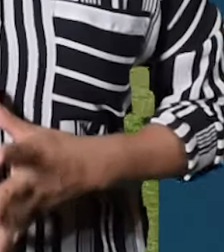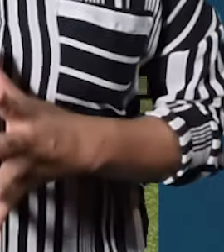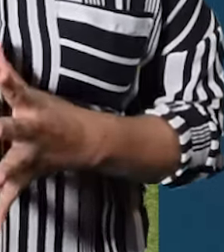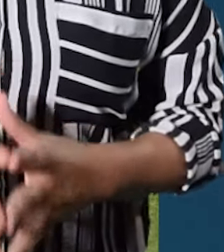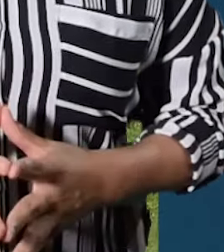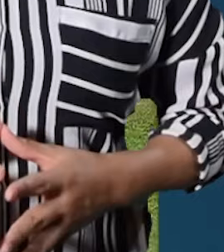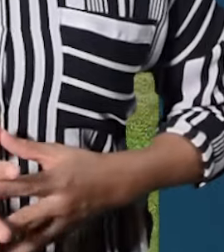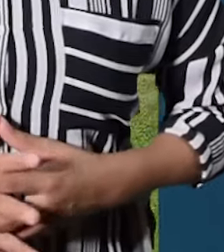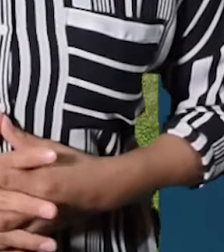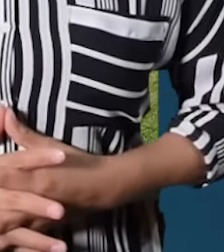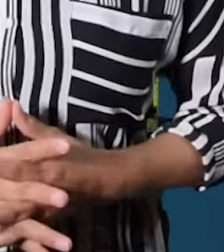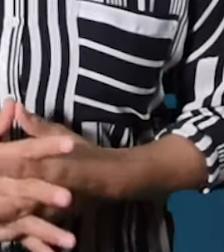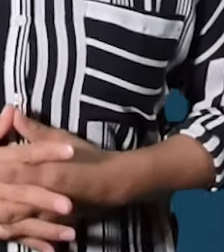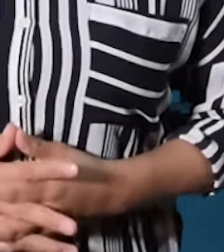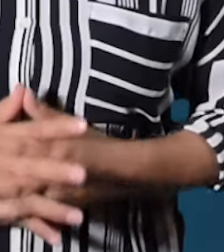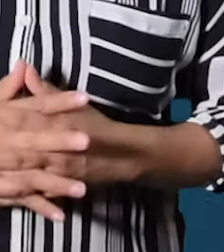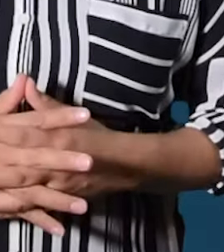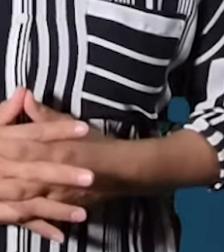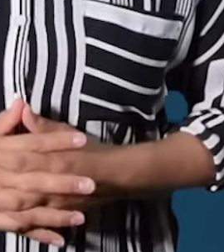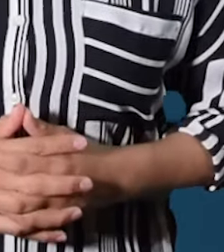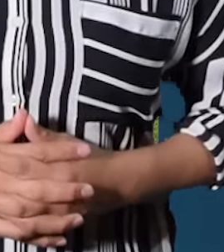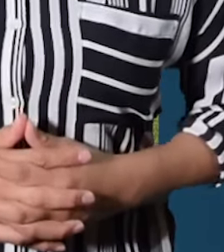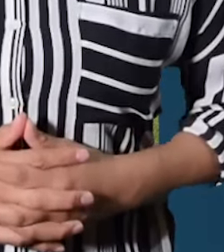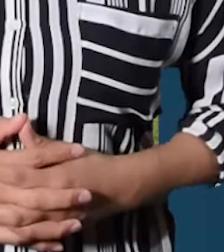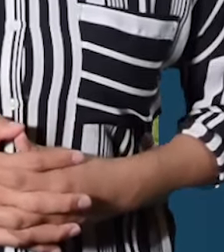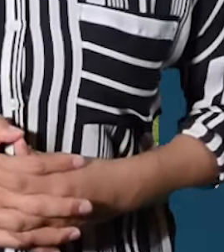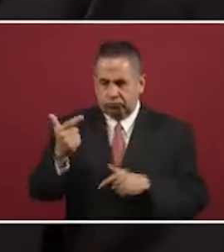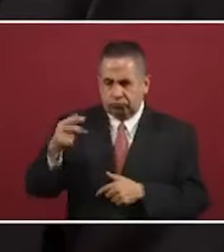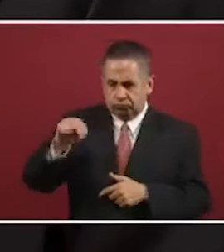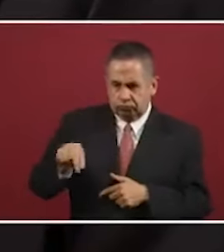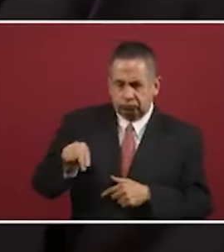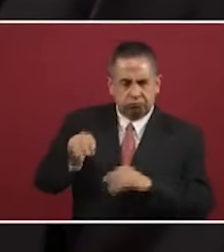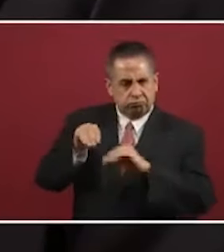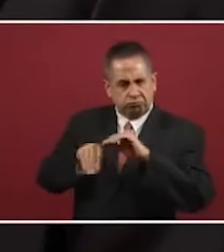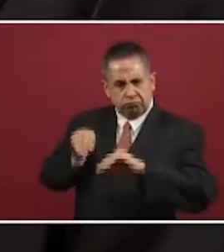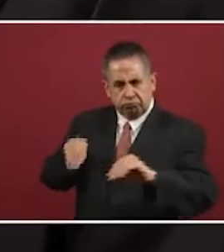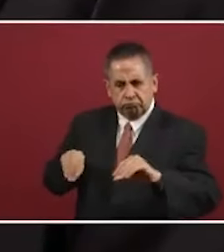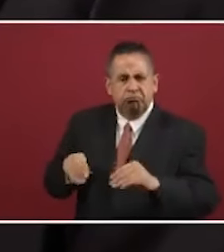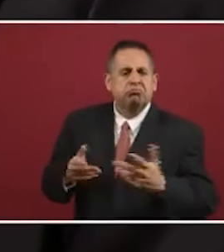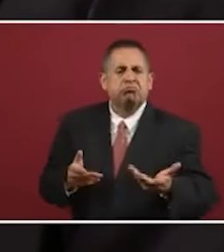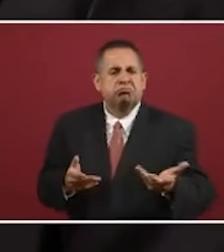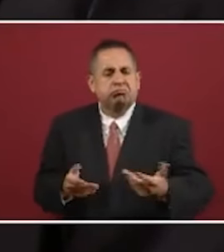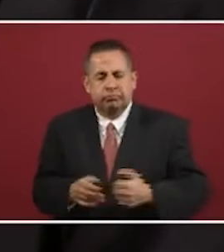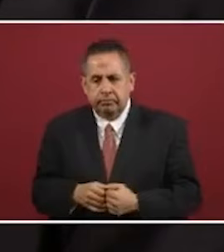país de las 150 que estarán en operación. Están